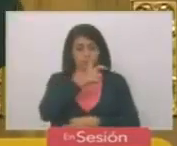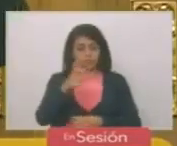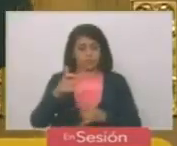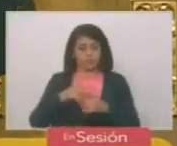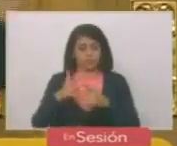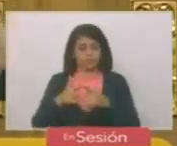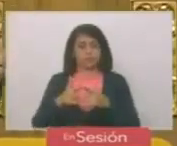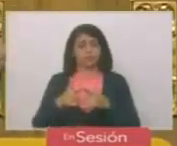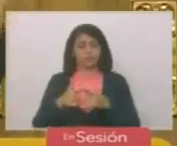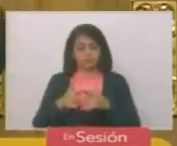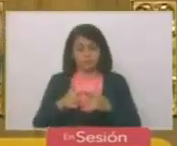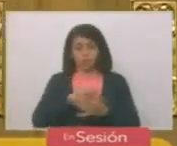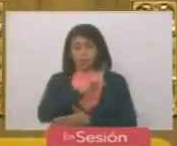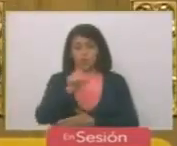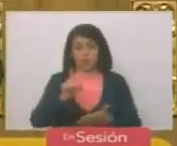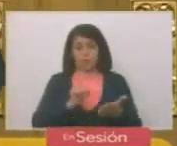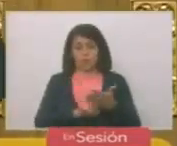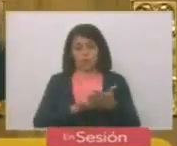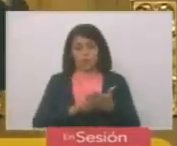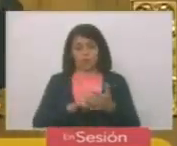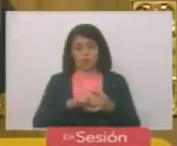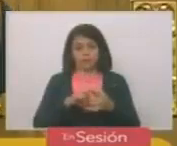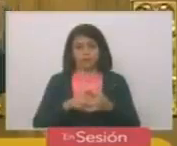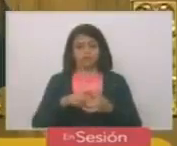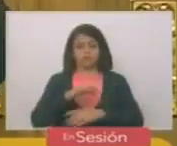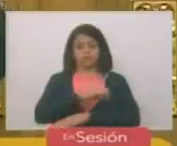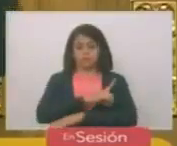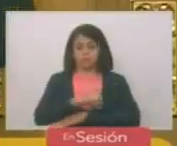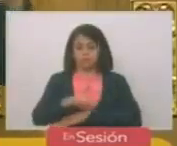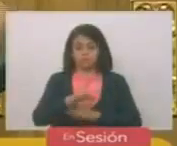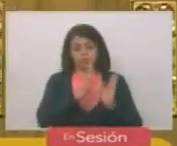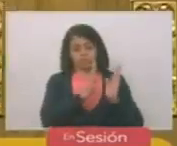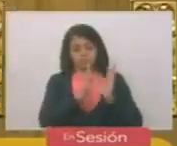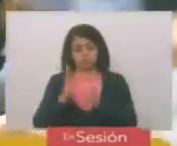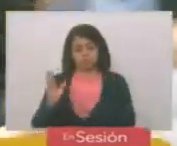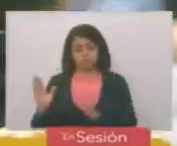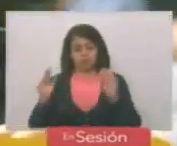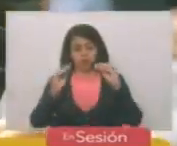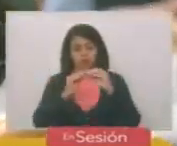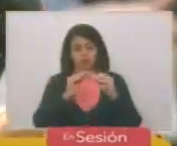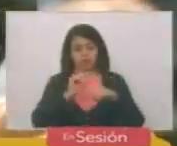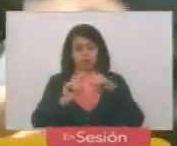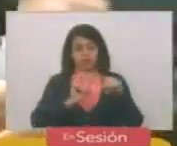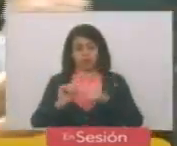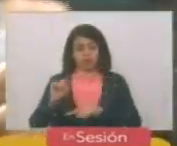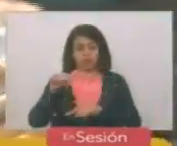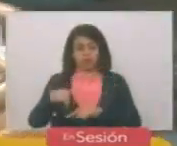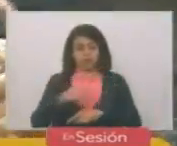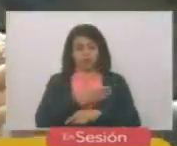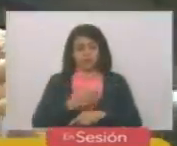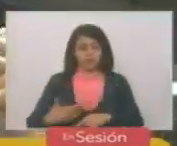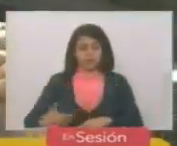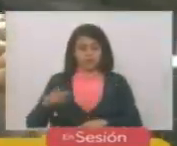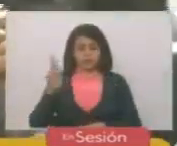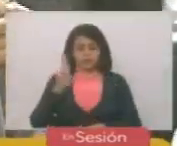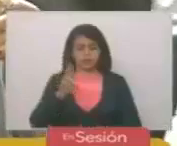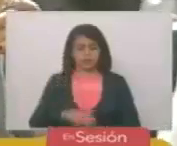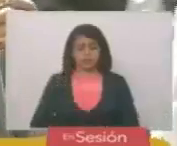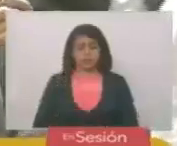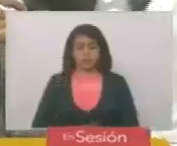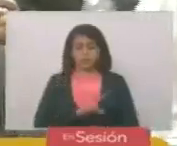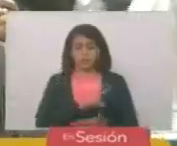siendo absolutamente disciplinado, apegado a las órdenes recibidas del presidente de la República. Yo voy